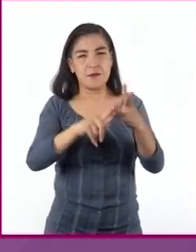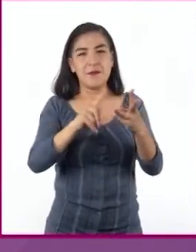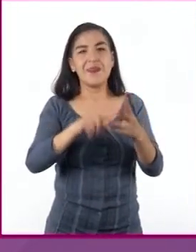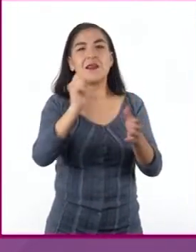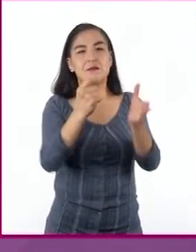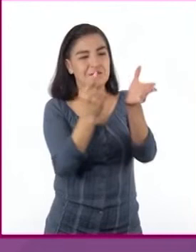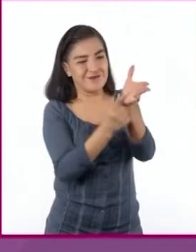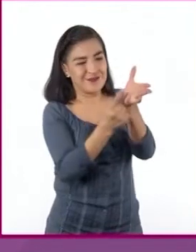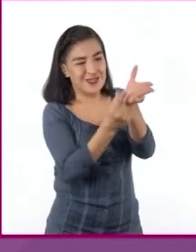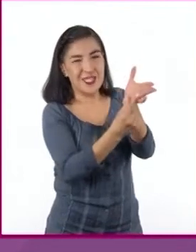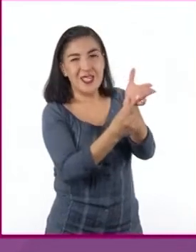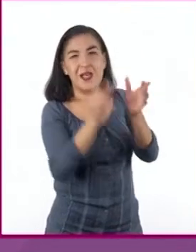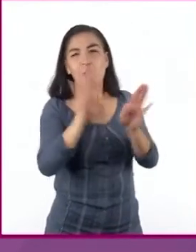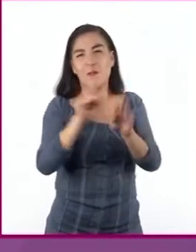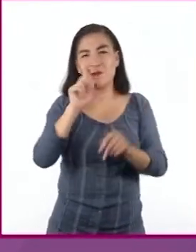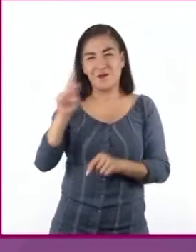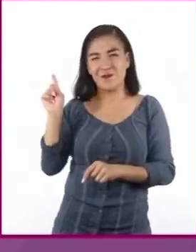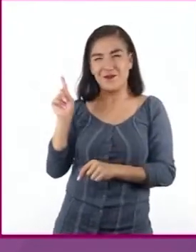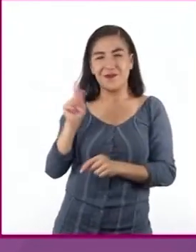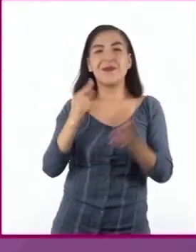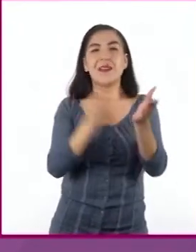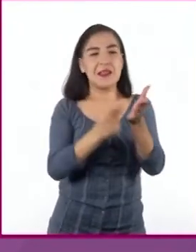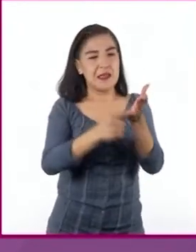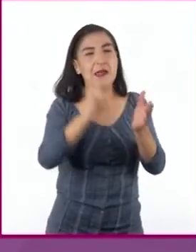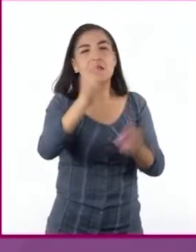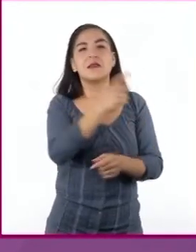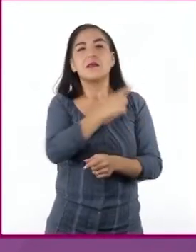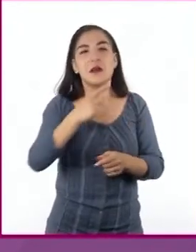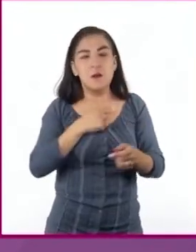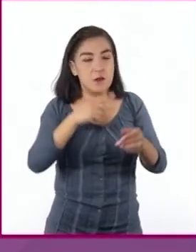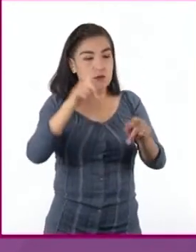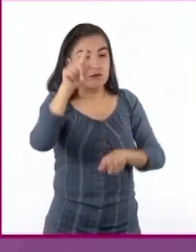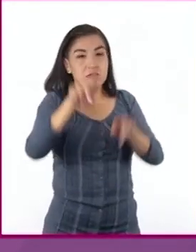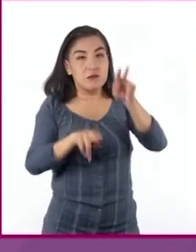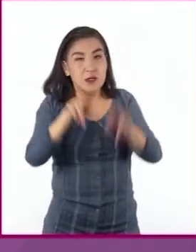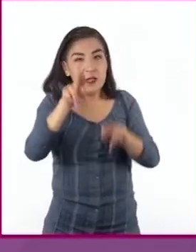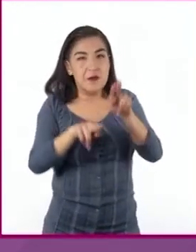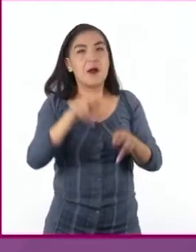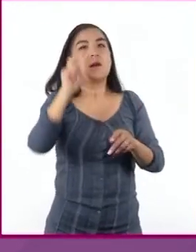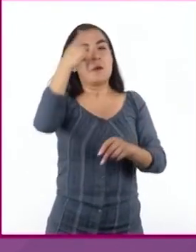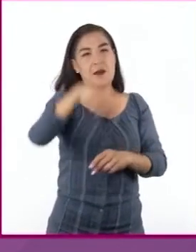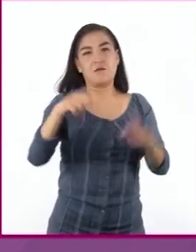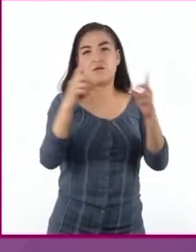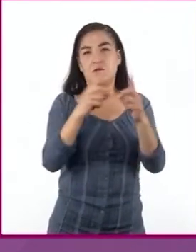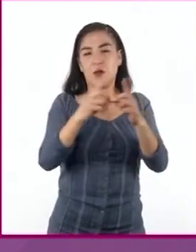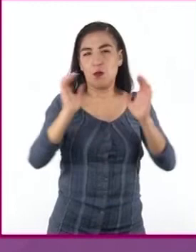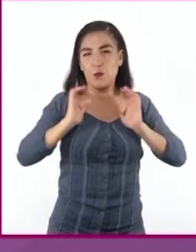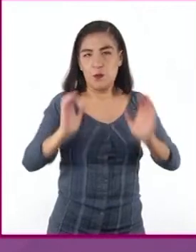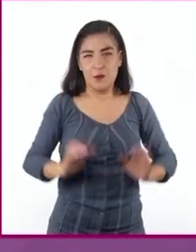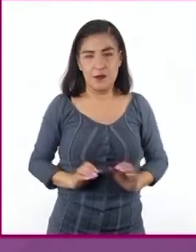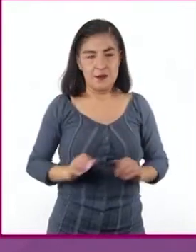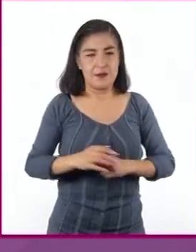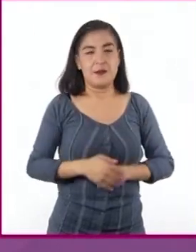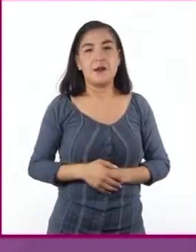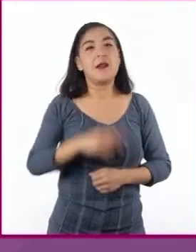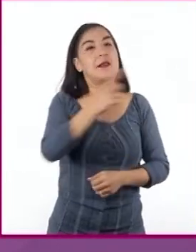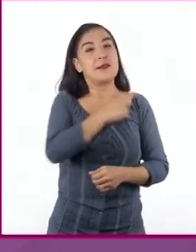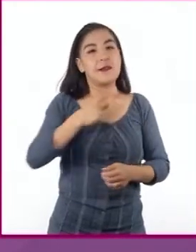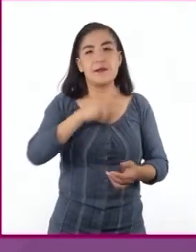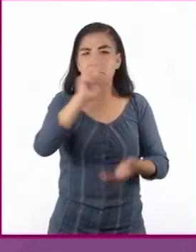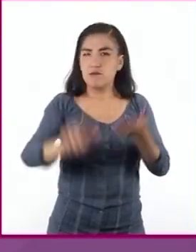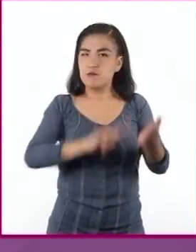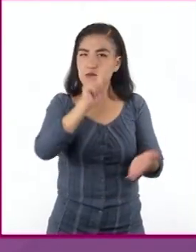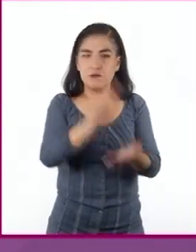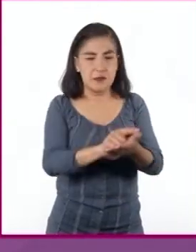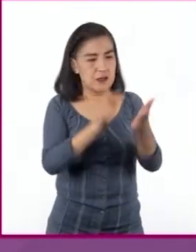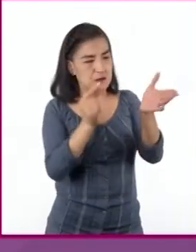los ingredientes de esa bebida, con el fin de identificar su valor nutricional. En apego a la ley, deben